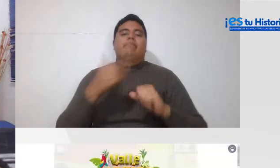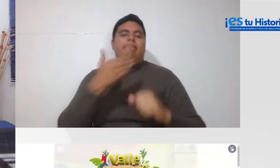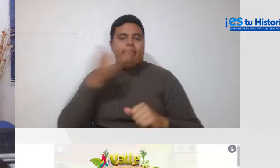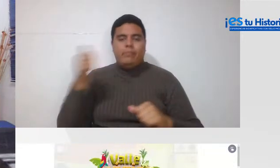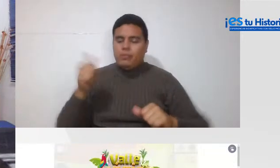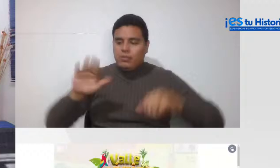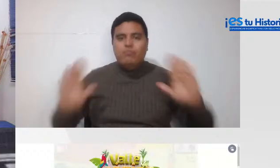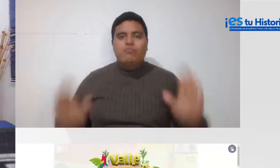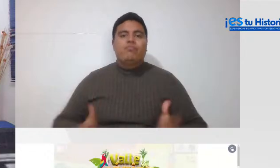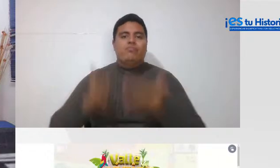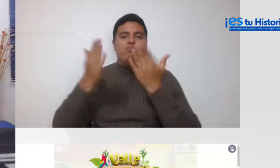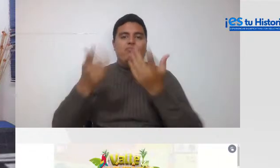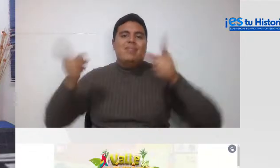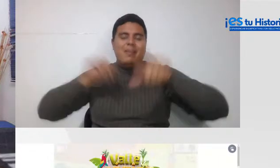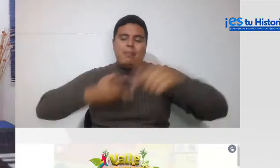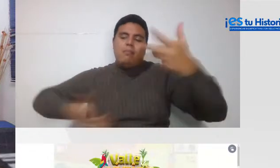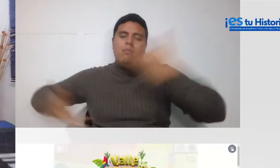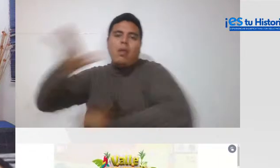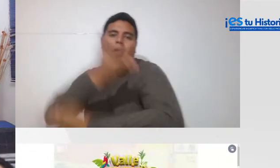área, sino también a sus compañeros.